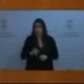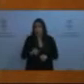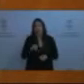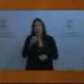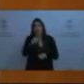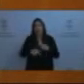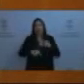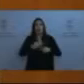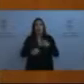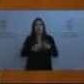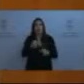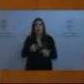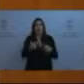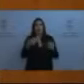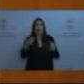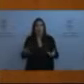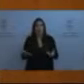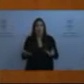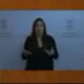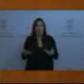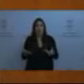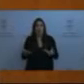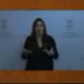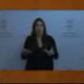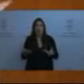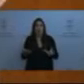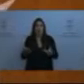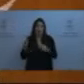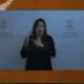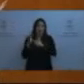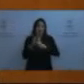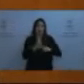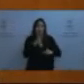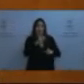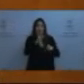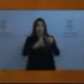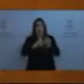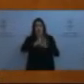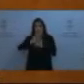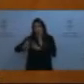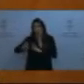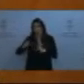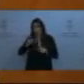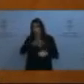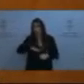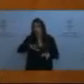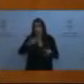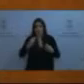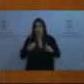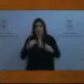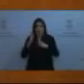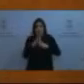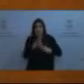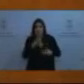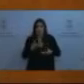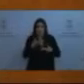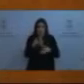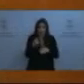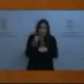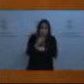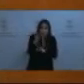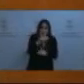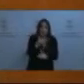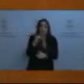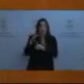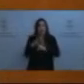traen como consecuencia de ello la discriminación a los habitantes de estas zonas, discriminación desde el punto de vista de las ayudas y discriminación desde el punto de